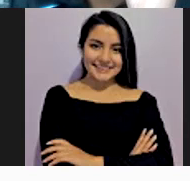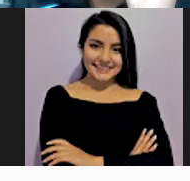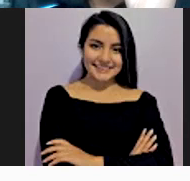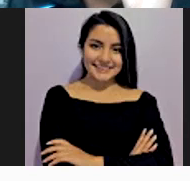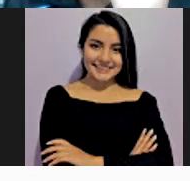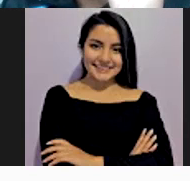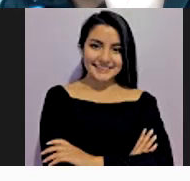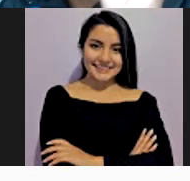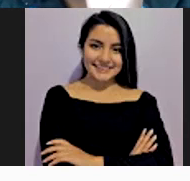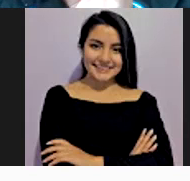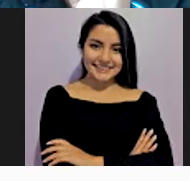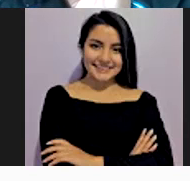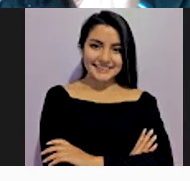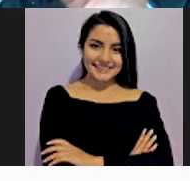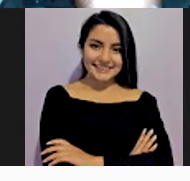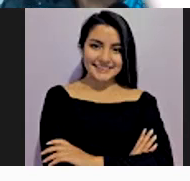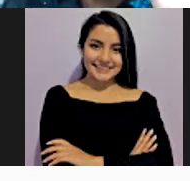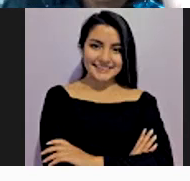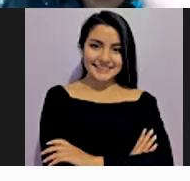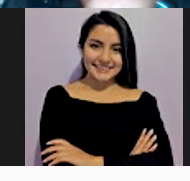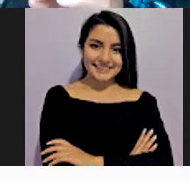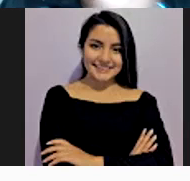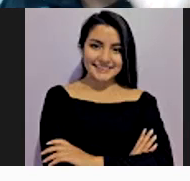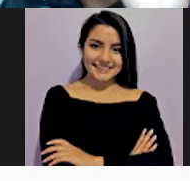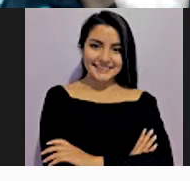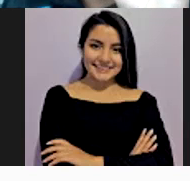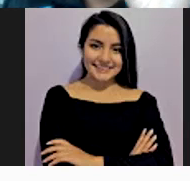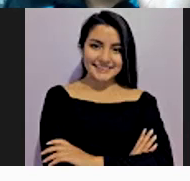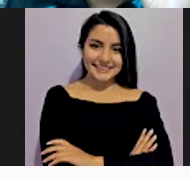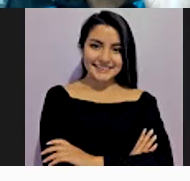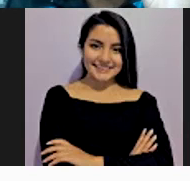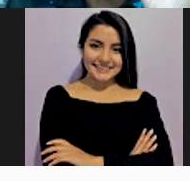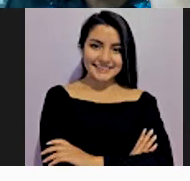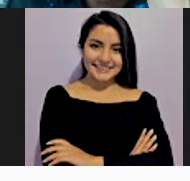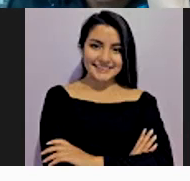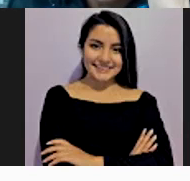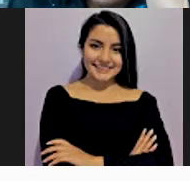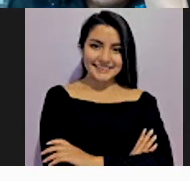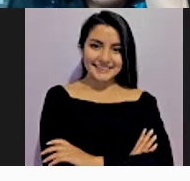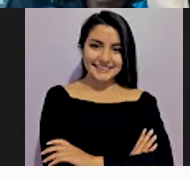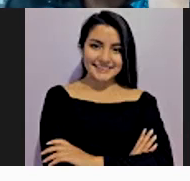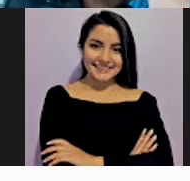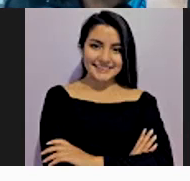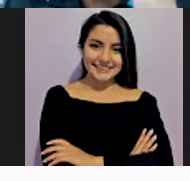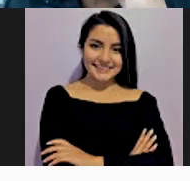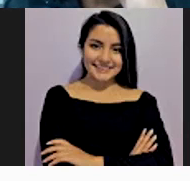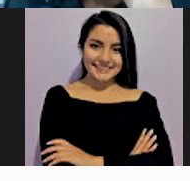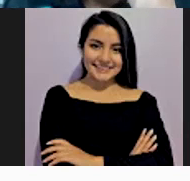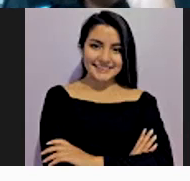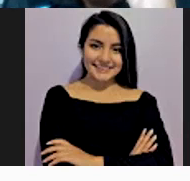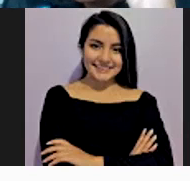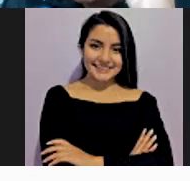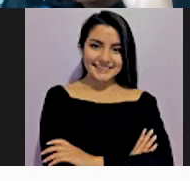significa, ¿no es cierto? El uniforme es en el espacio y el permanente es en el tiempo. Así de sencillo. Y así lo que dice acá la ley. Entonces, ¿qué es lo que